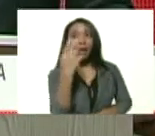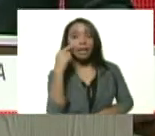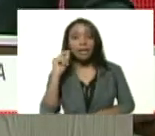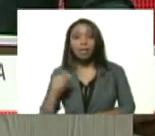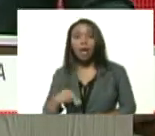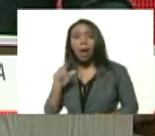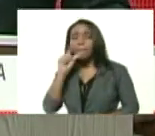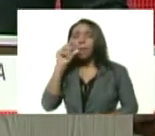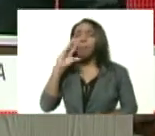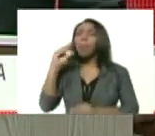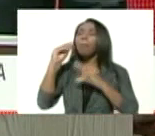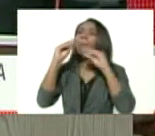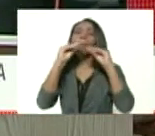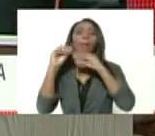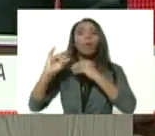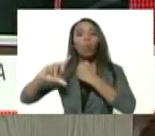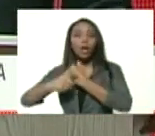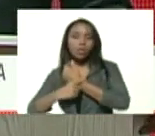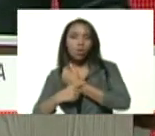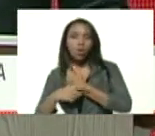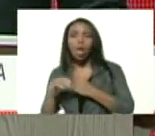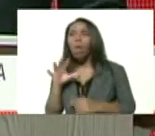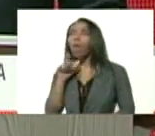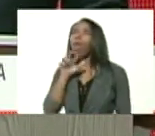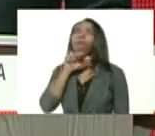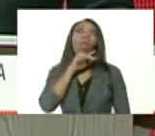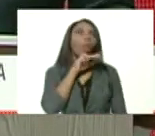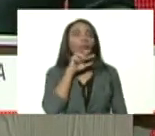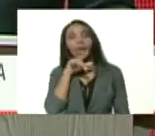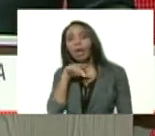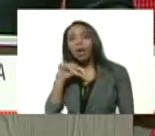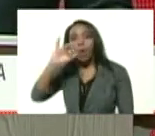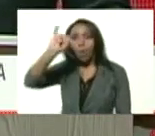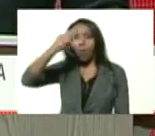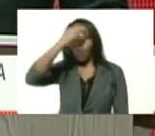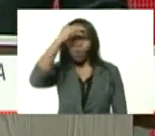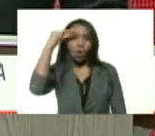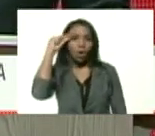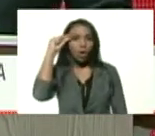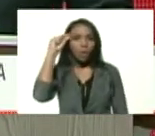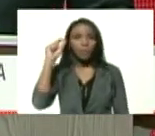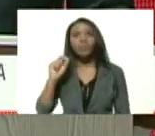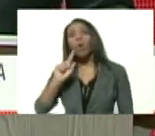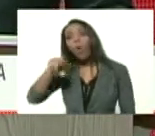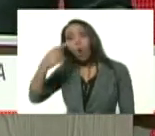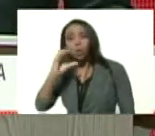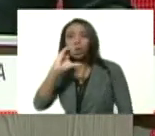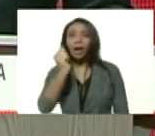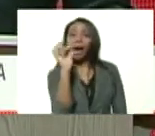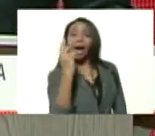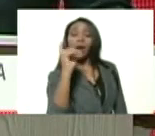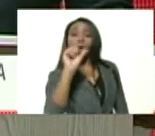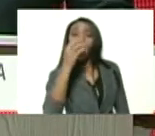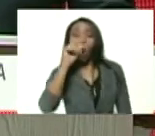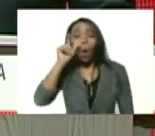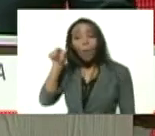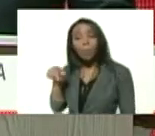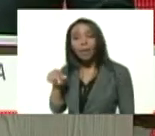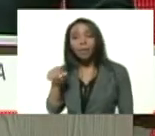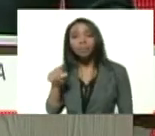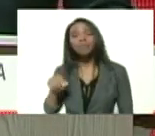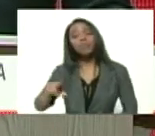cacareado Juan Guaidó, Julio Borges, Carlos Vecchio, David